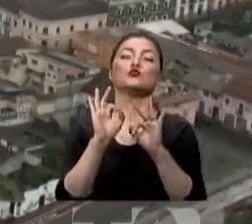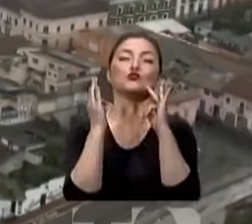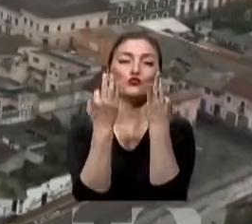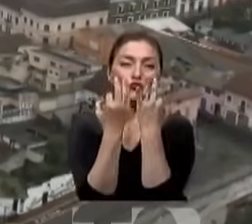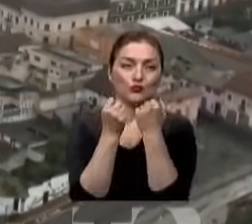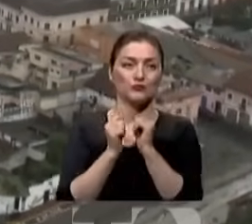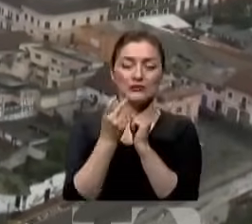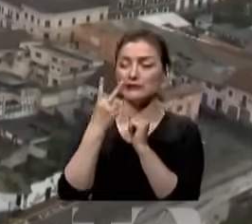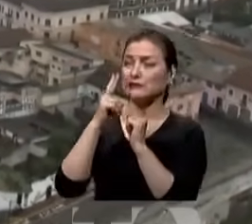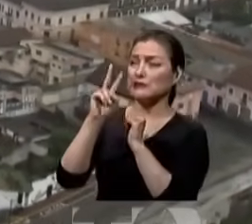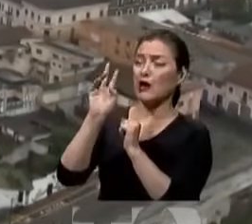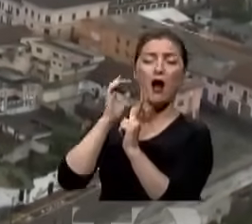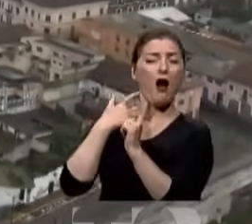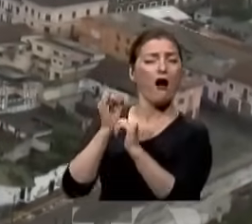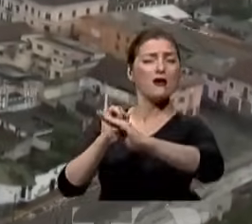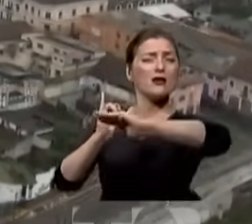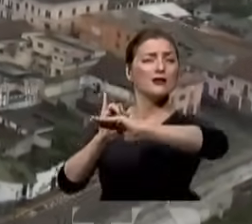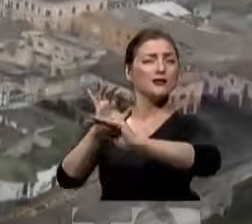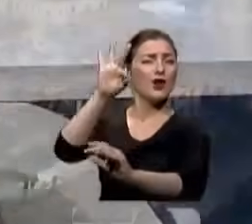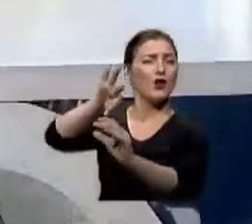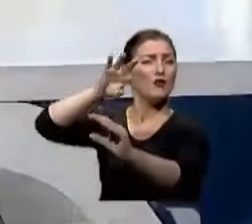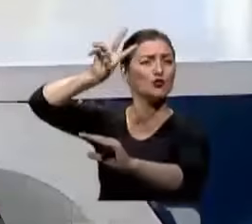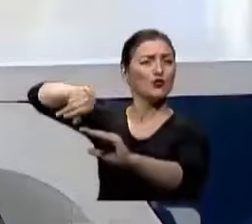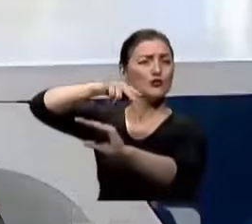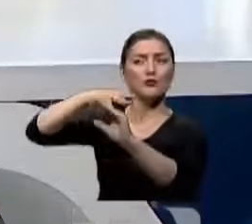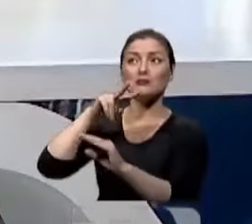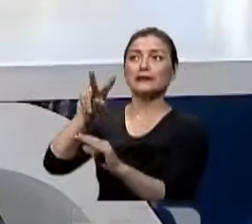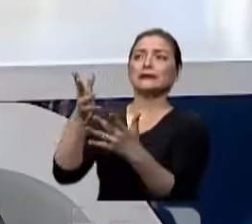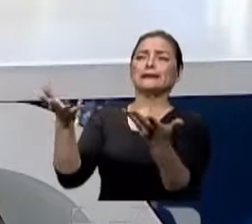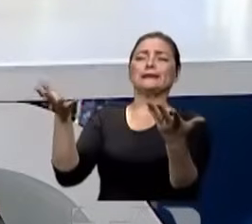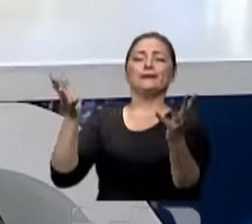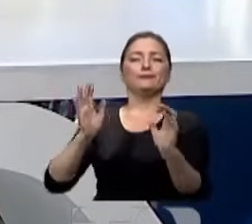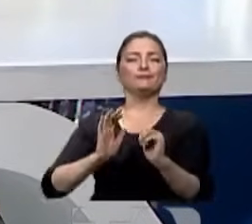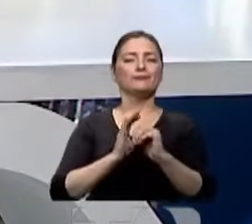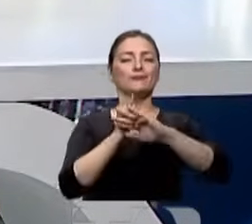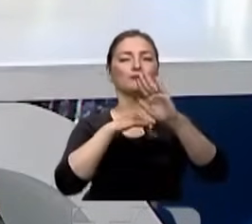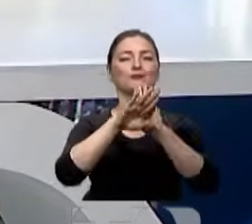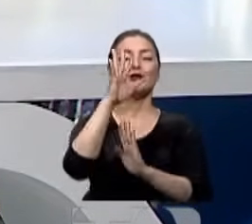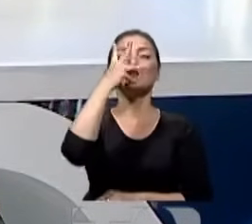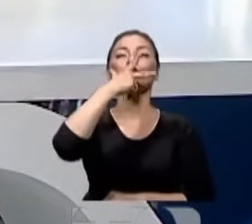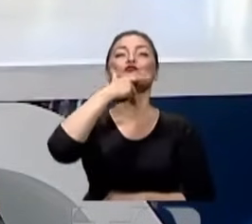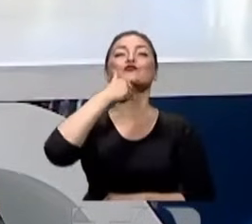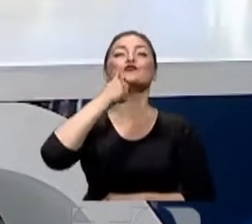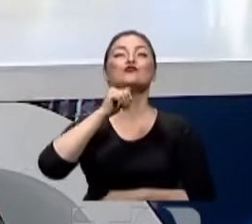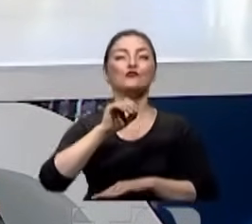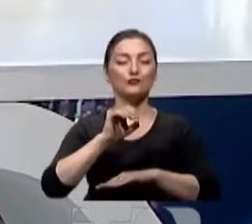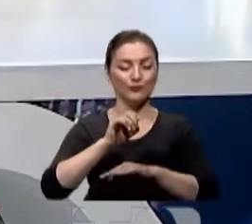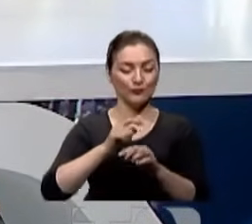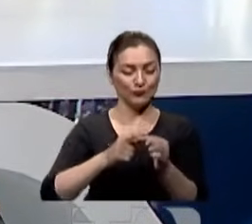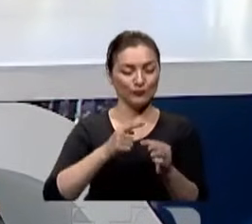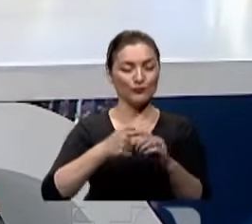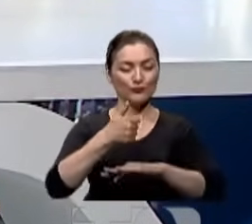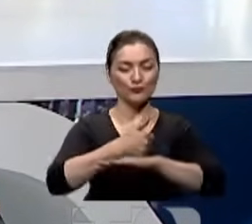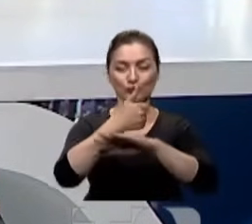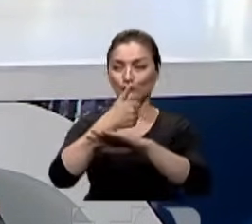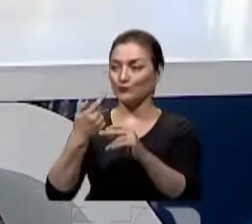ver a la Basílica del Voto Nacional. Así es. Es imposible. De las iglesias más hermosas que tenemos en la capital. Arrancamos entonces, querida